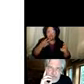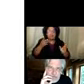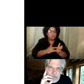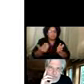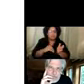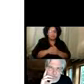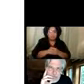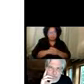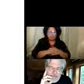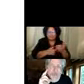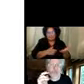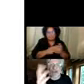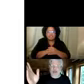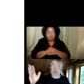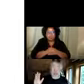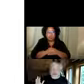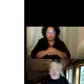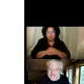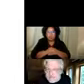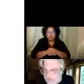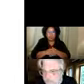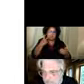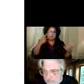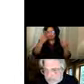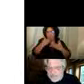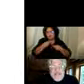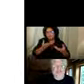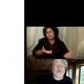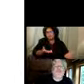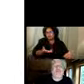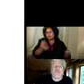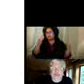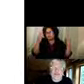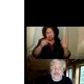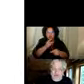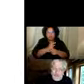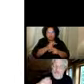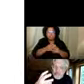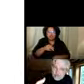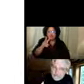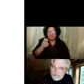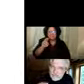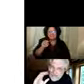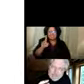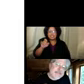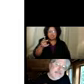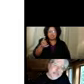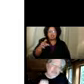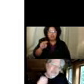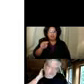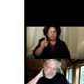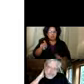Y una vez más, por favor. Eso ahora sí. Lindísimo, ¿verdad? Eso se llama un